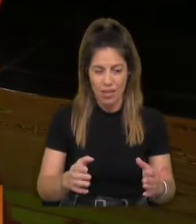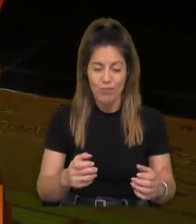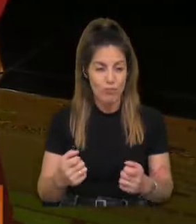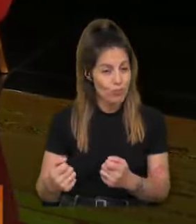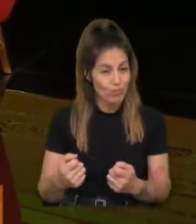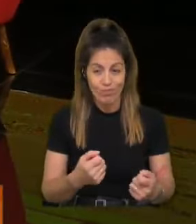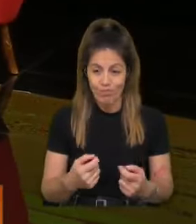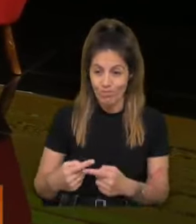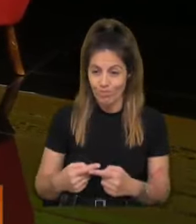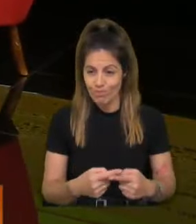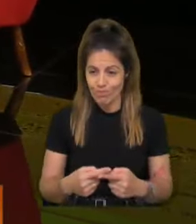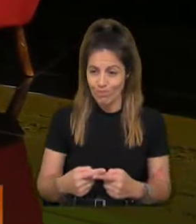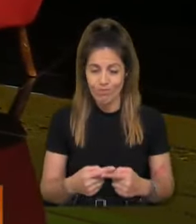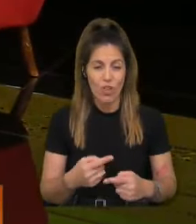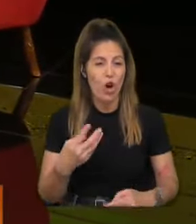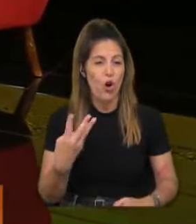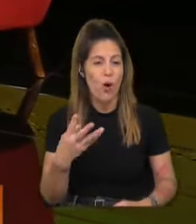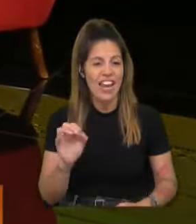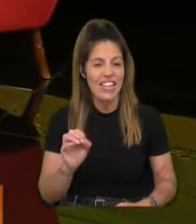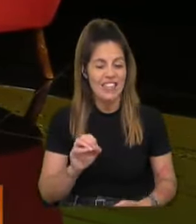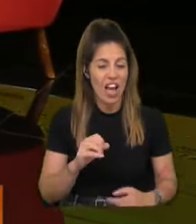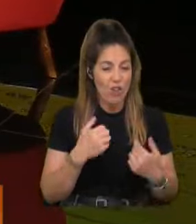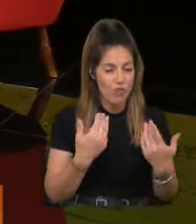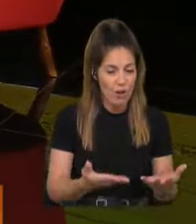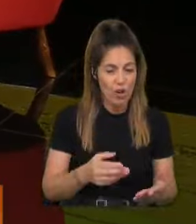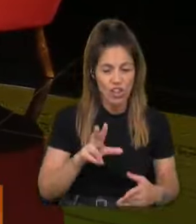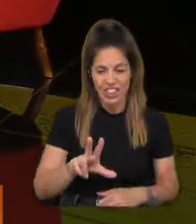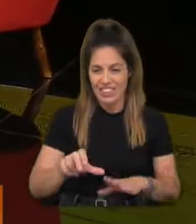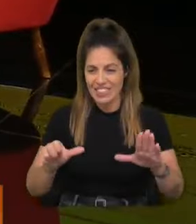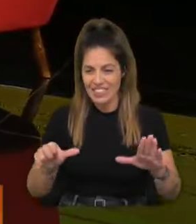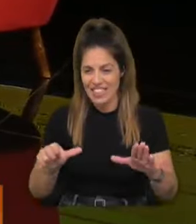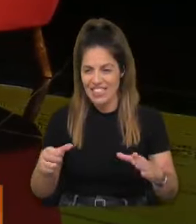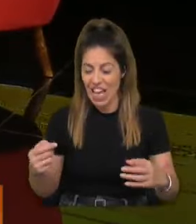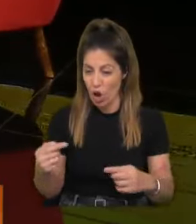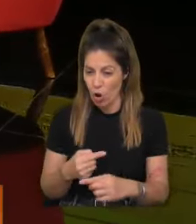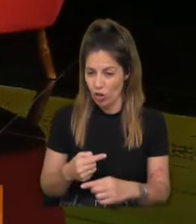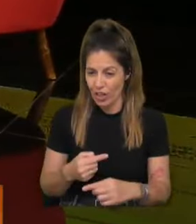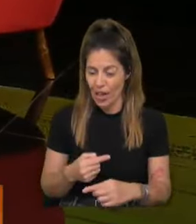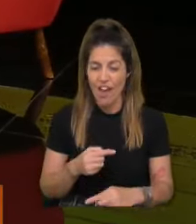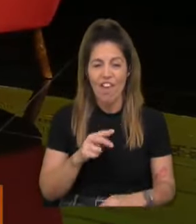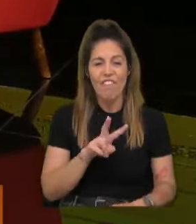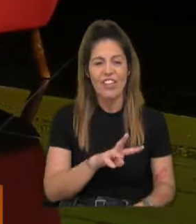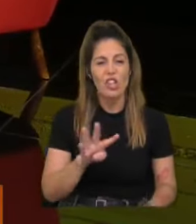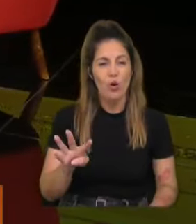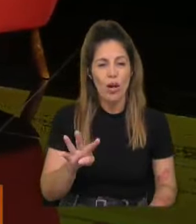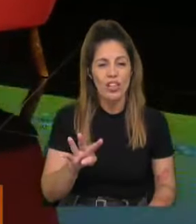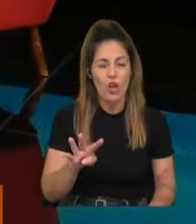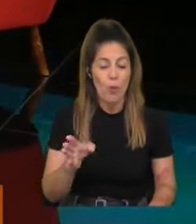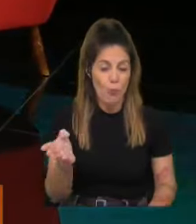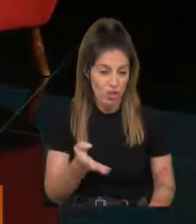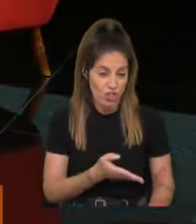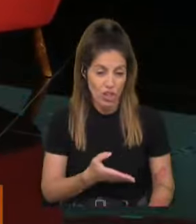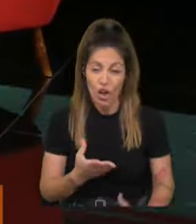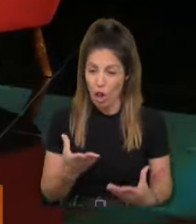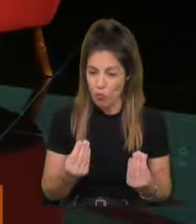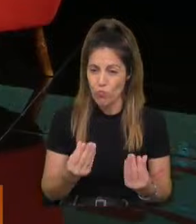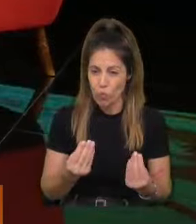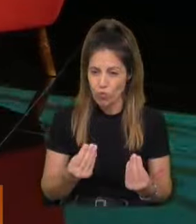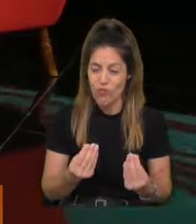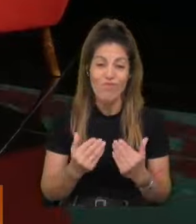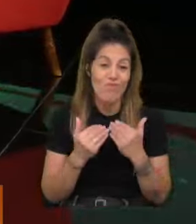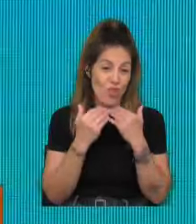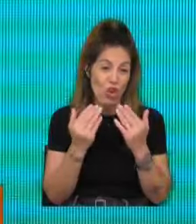eh 40 a favor 36 en contra pero con 24 por es muchísimo que